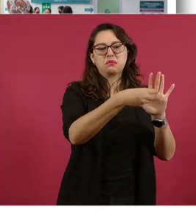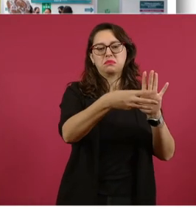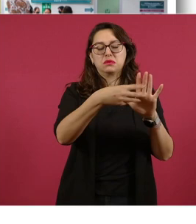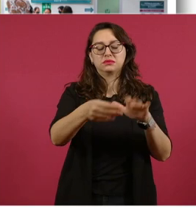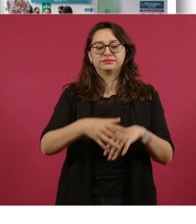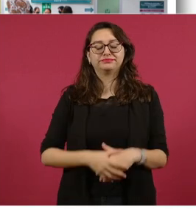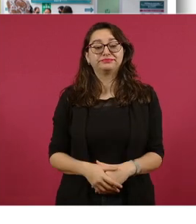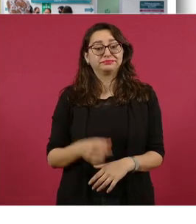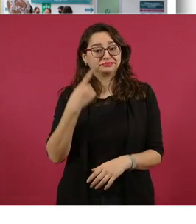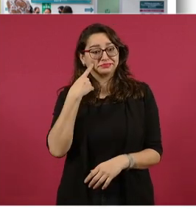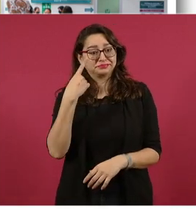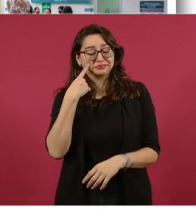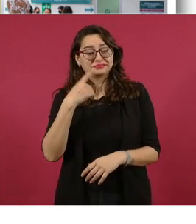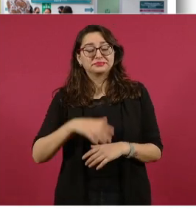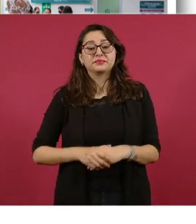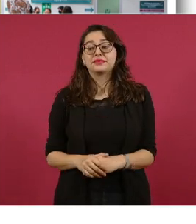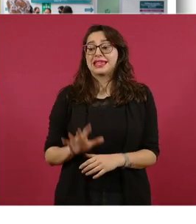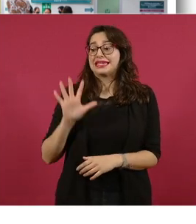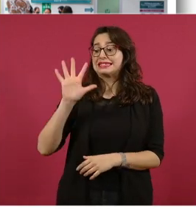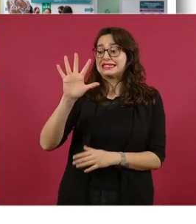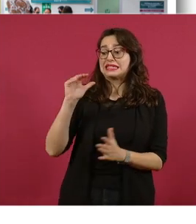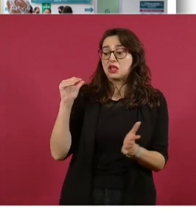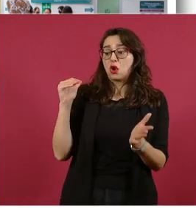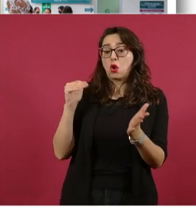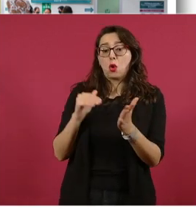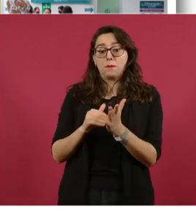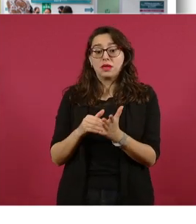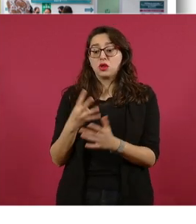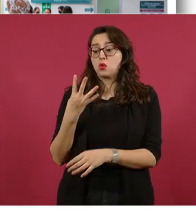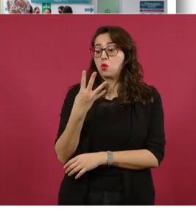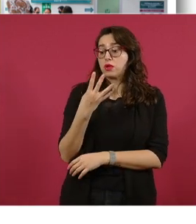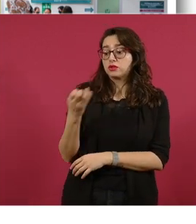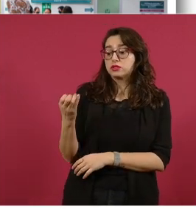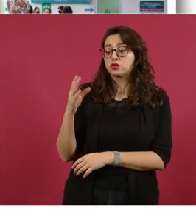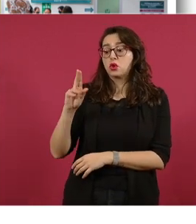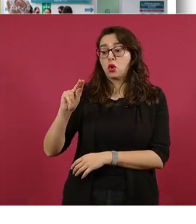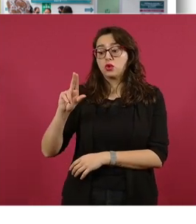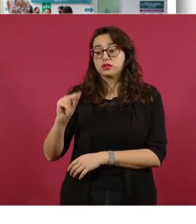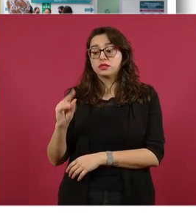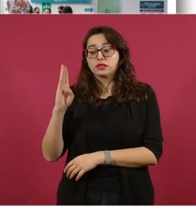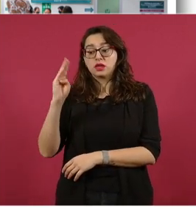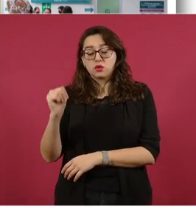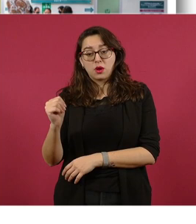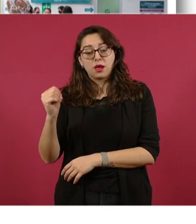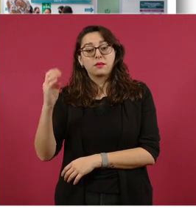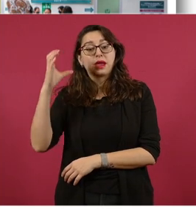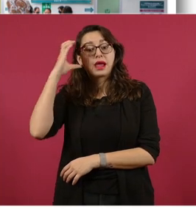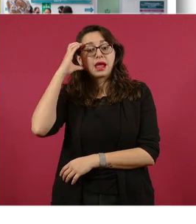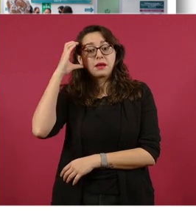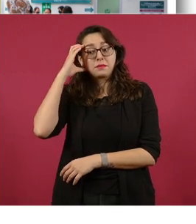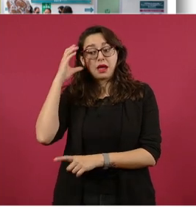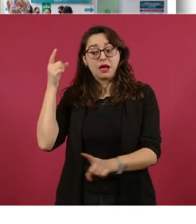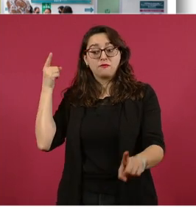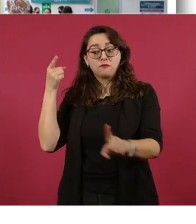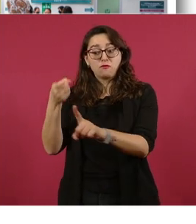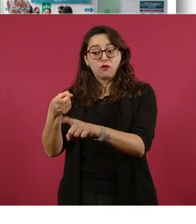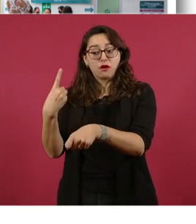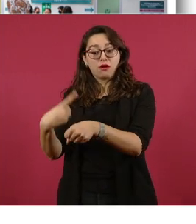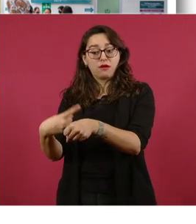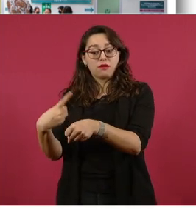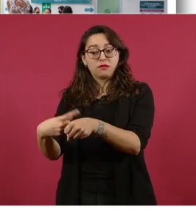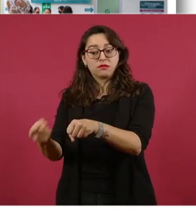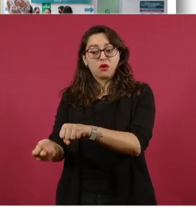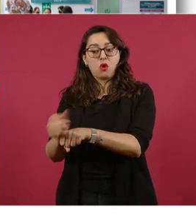de 5,489 camas reportadas por las unidades hospitalarias para la atención de pacientes con COVID,